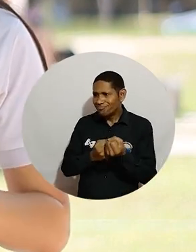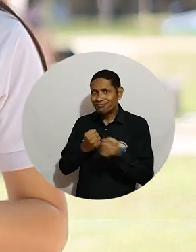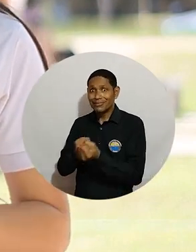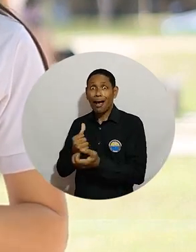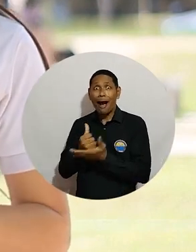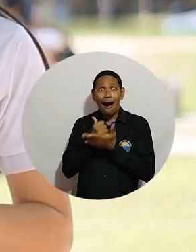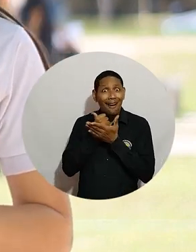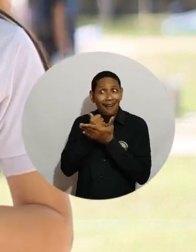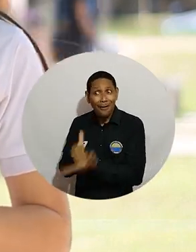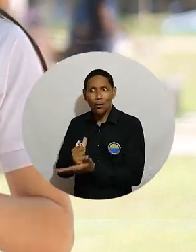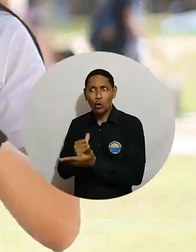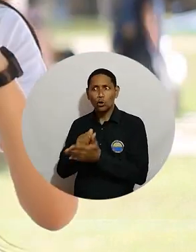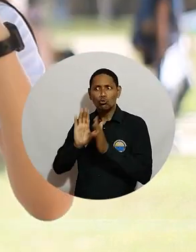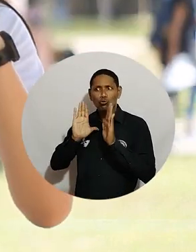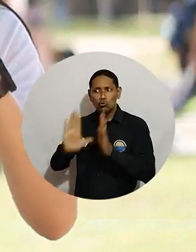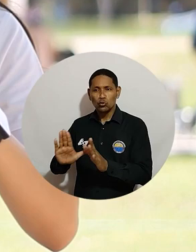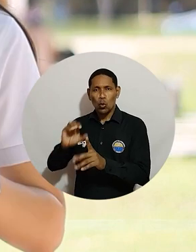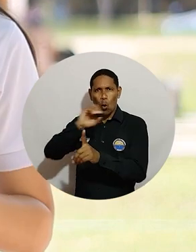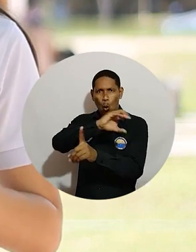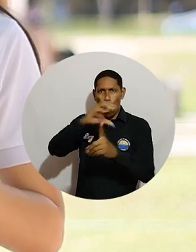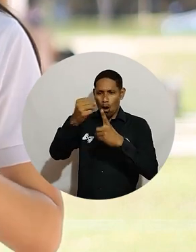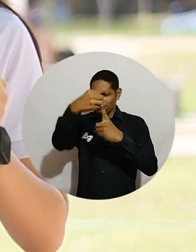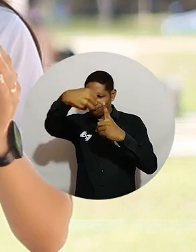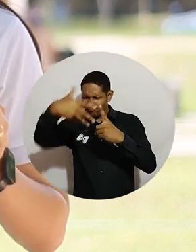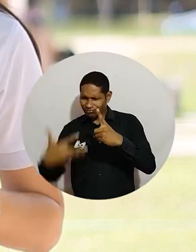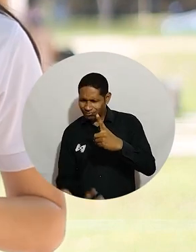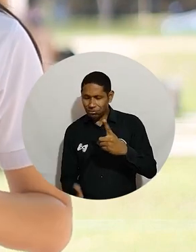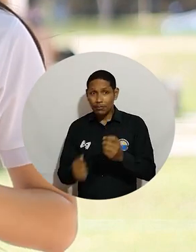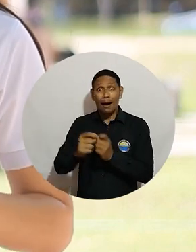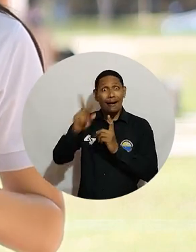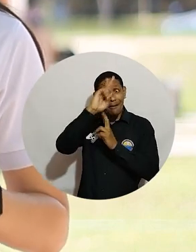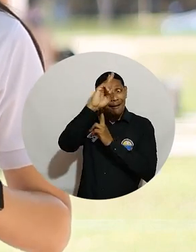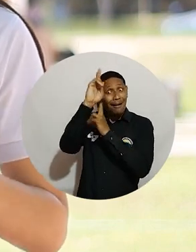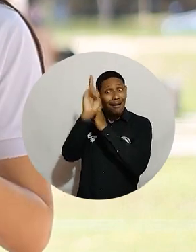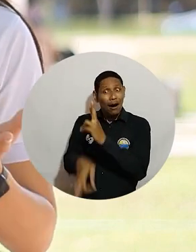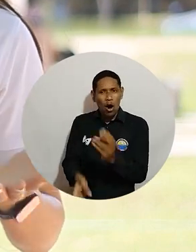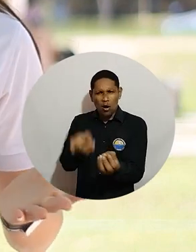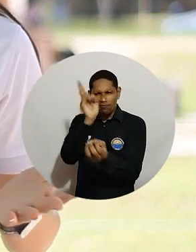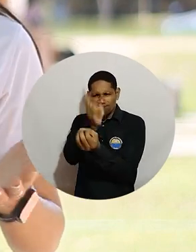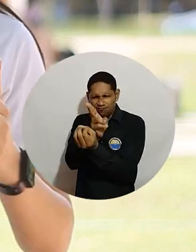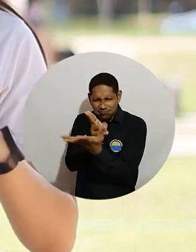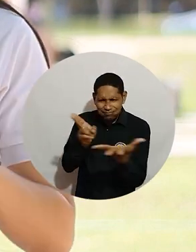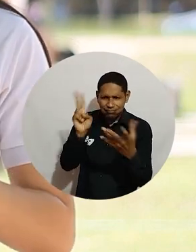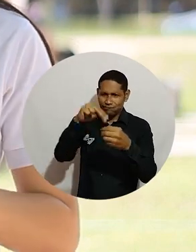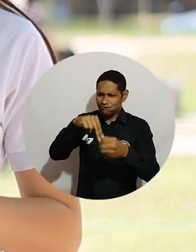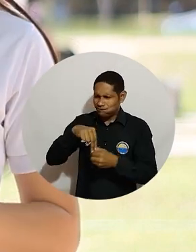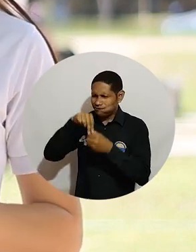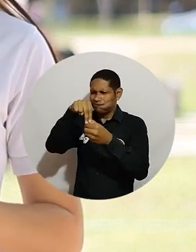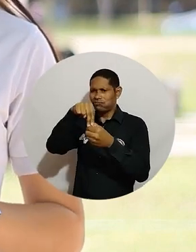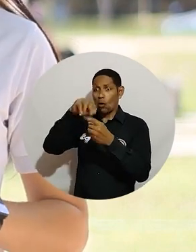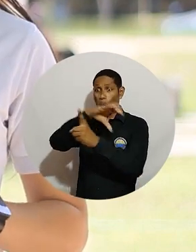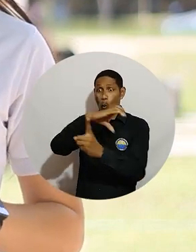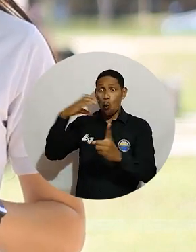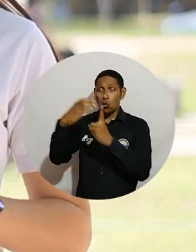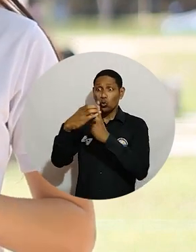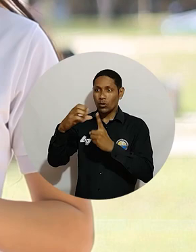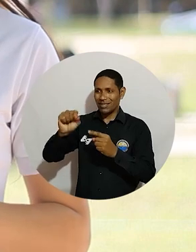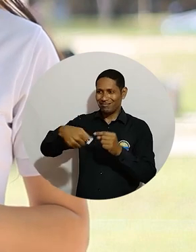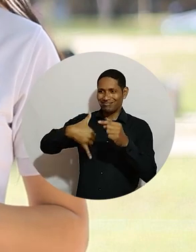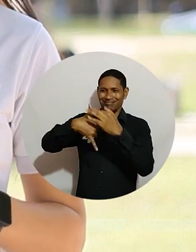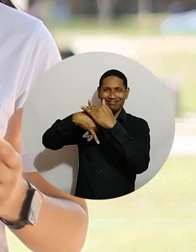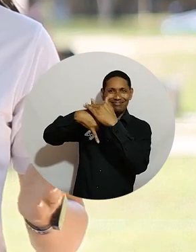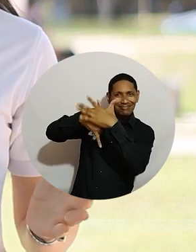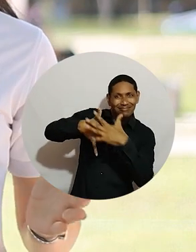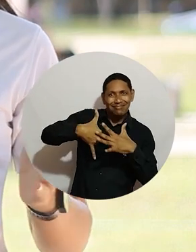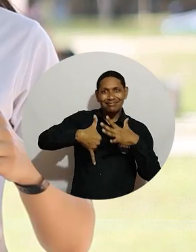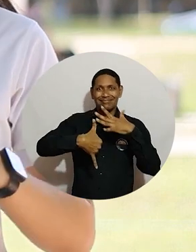como acciones para contribuir al fortalecimiento de la interculturalidad y reconocimiento de la diversidad étnica y